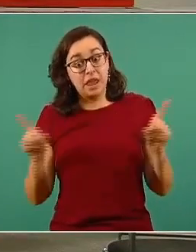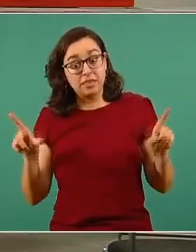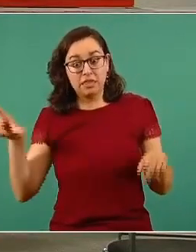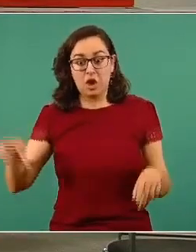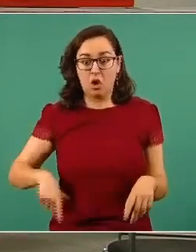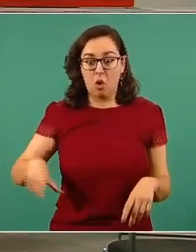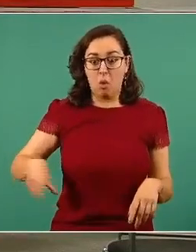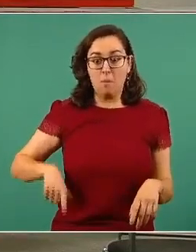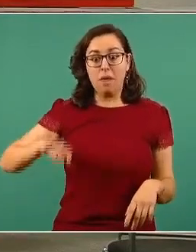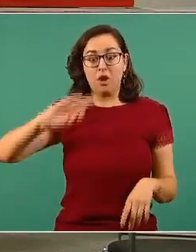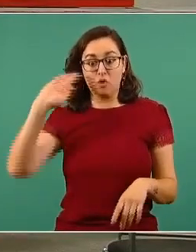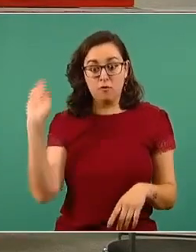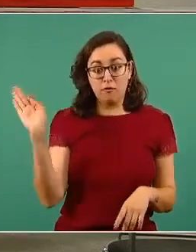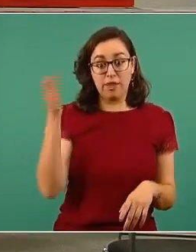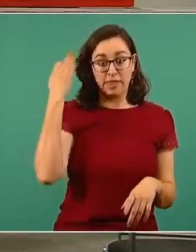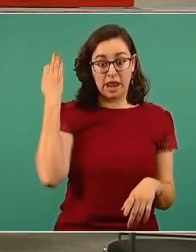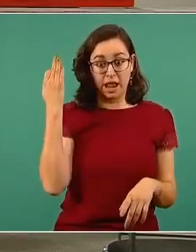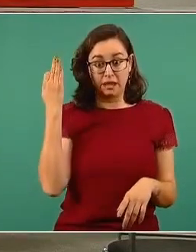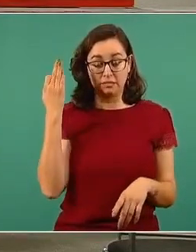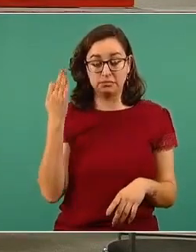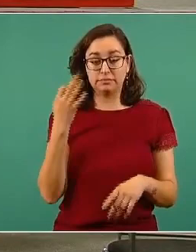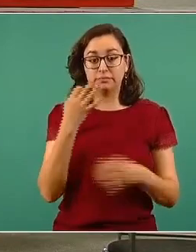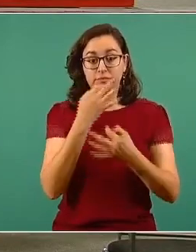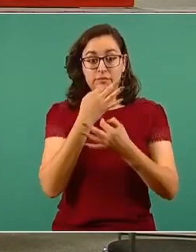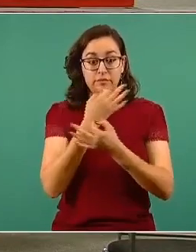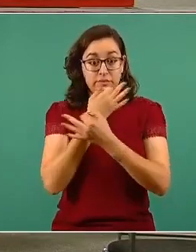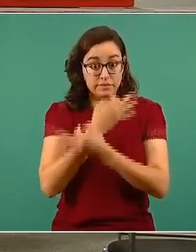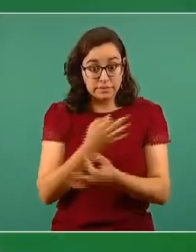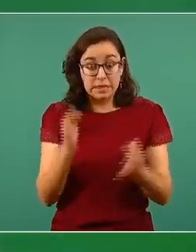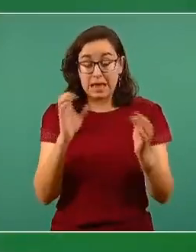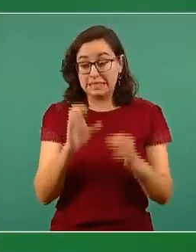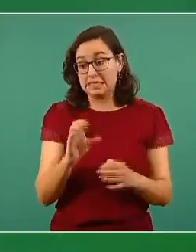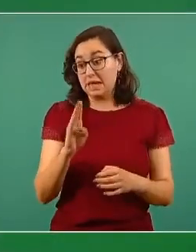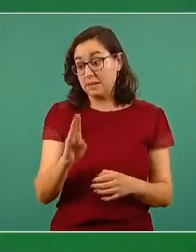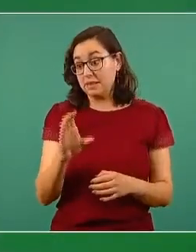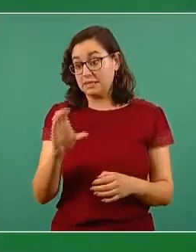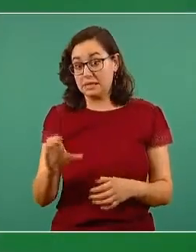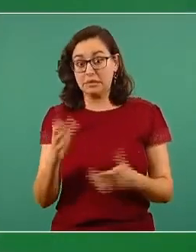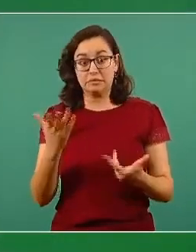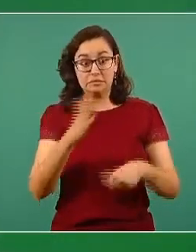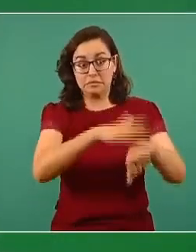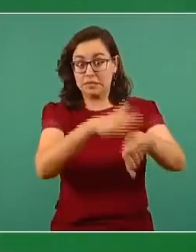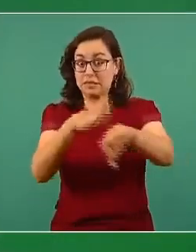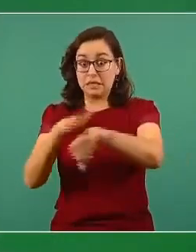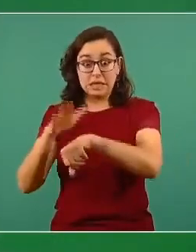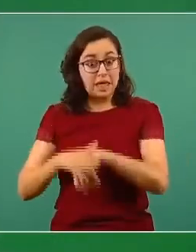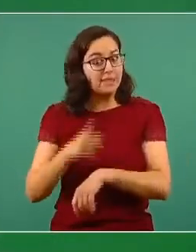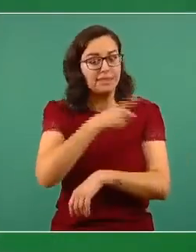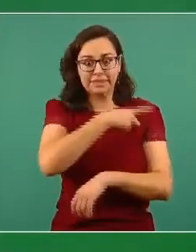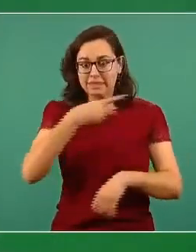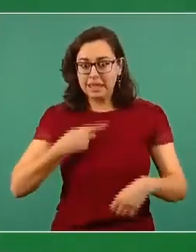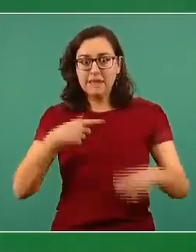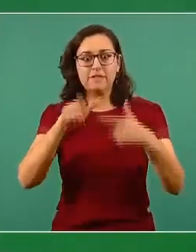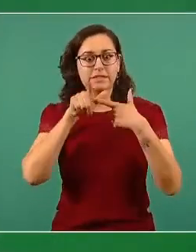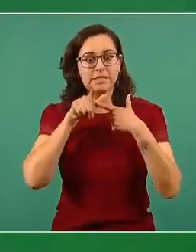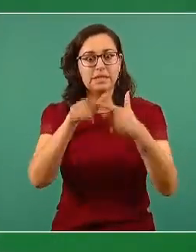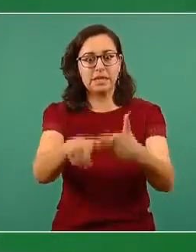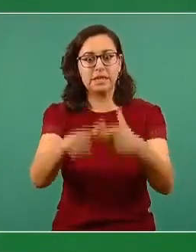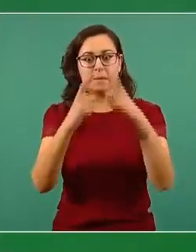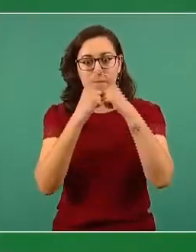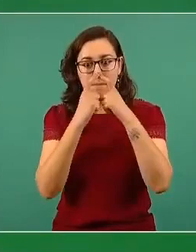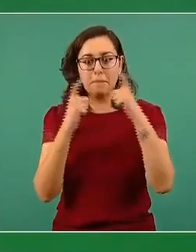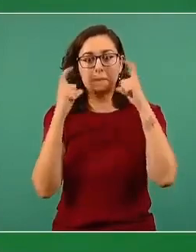Unidos, a través de su Centro de Control de Enfermedades, CDC, está enfatizando la importancia de mantener el uso del